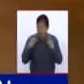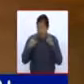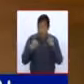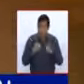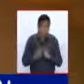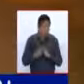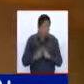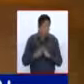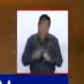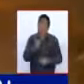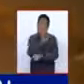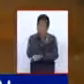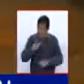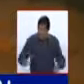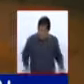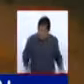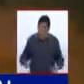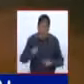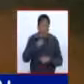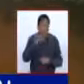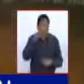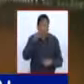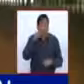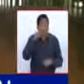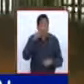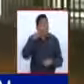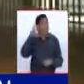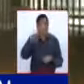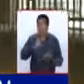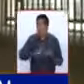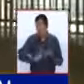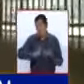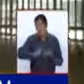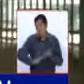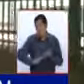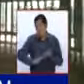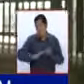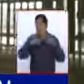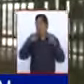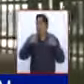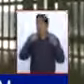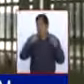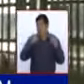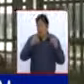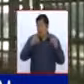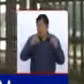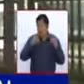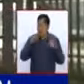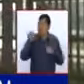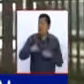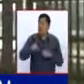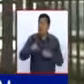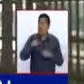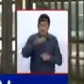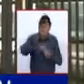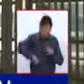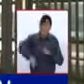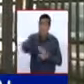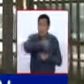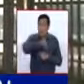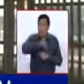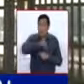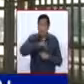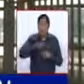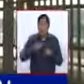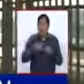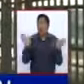de primera mano que la alcaldesa Eva Copa ha indicado de que no se va a dar patentes para el asentamiento de comerciantes en inmediaciones.